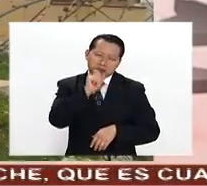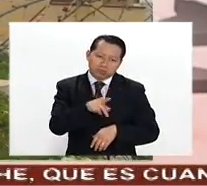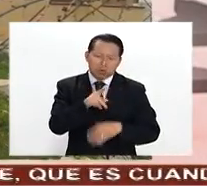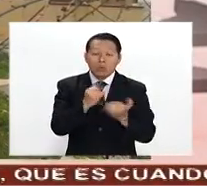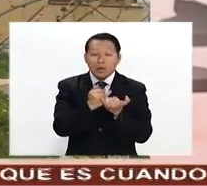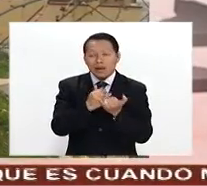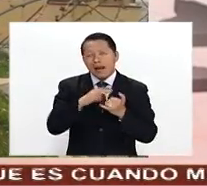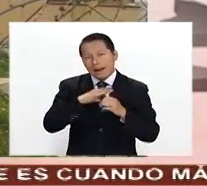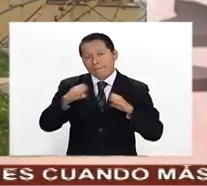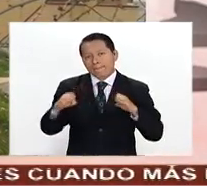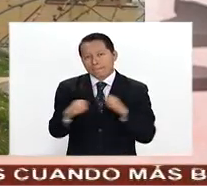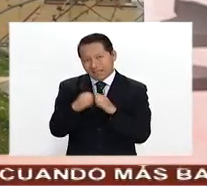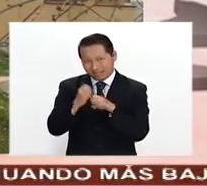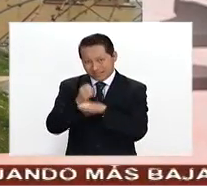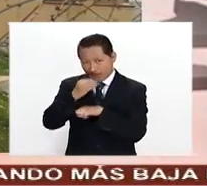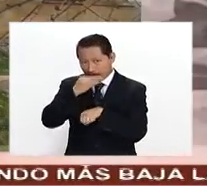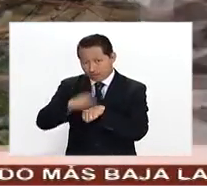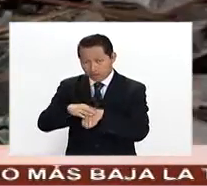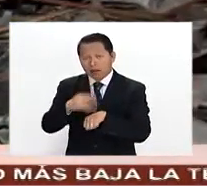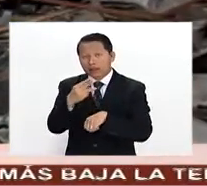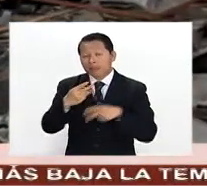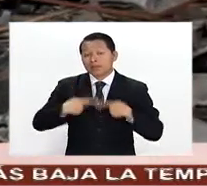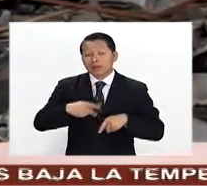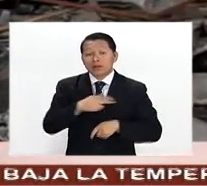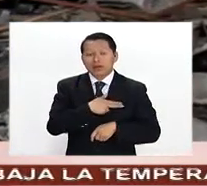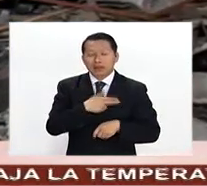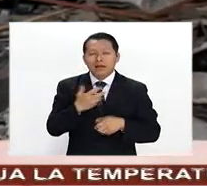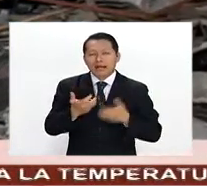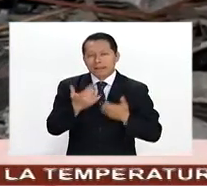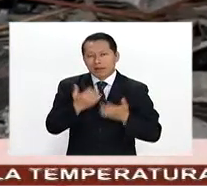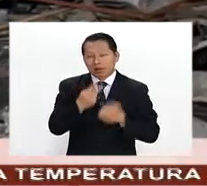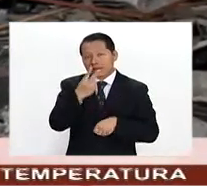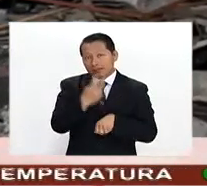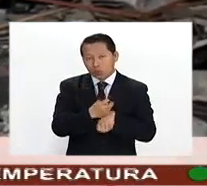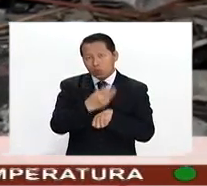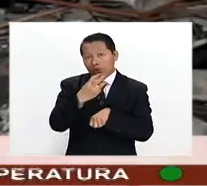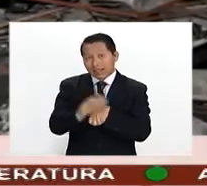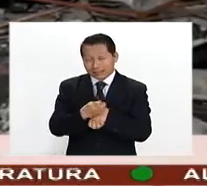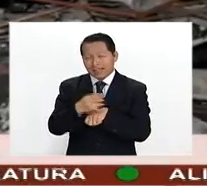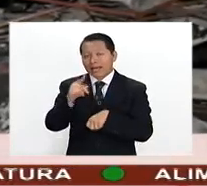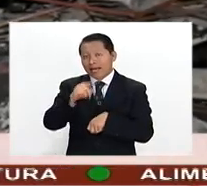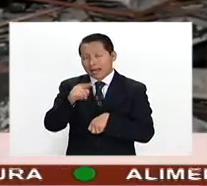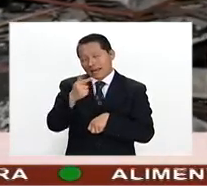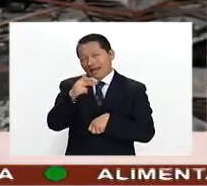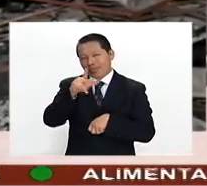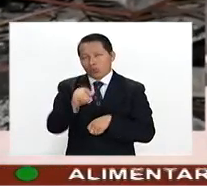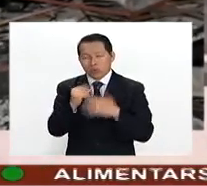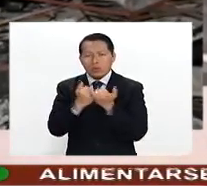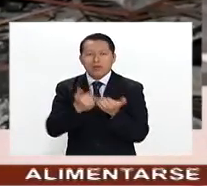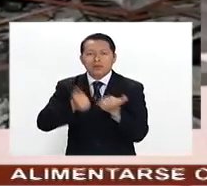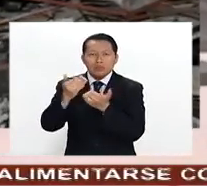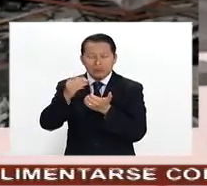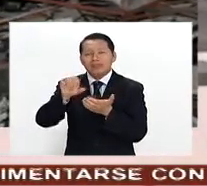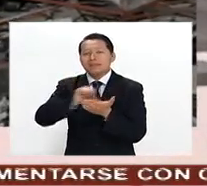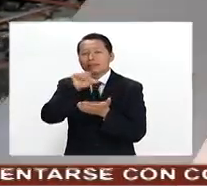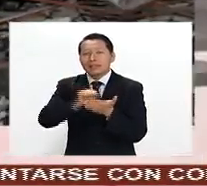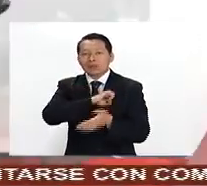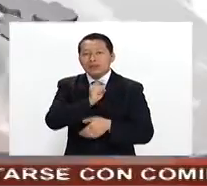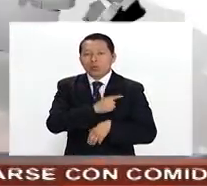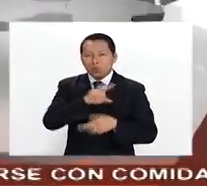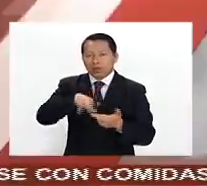emergencia del estado. Los 3 lesionados resultaron con quemaduras de segundo y tercer grado, por lo que fueron trasladados al Centro de Salud Regional.